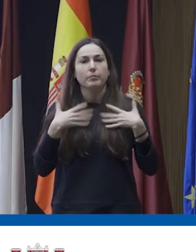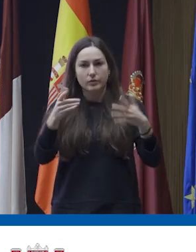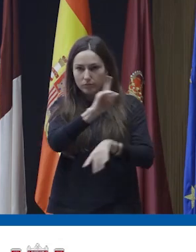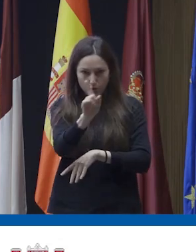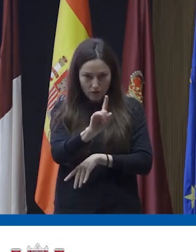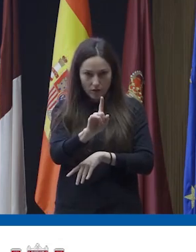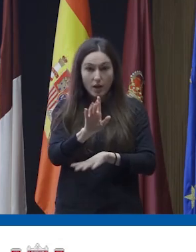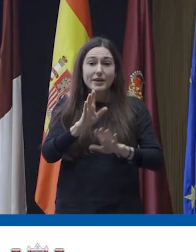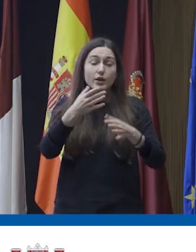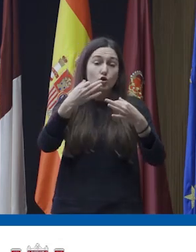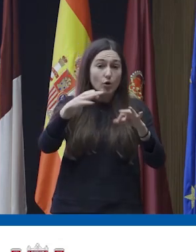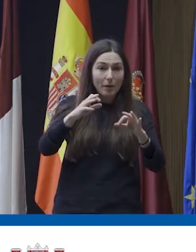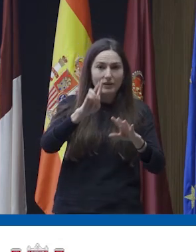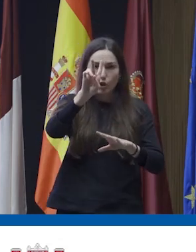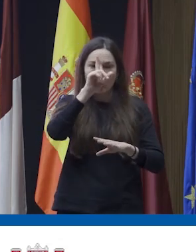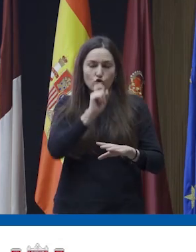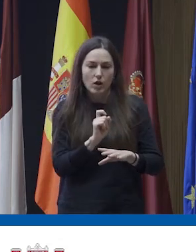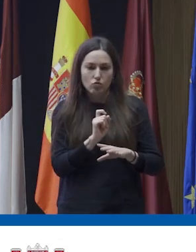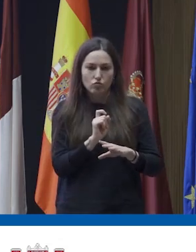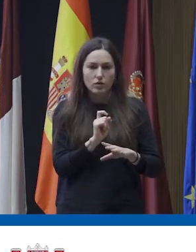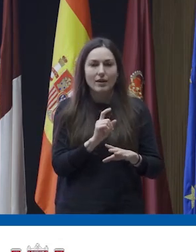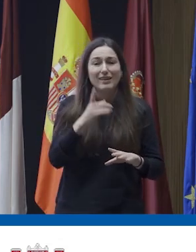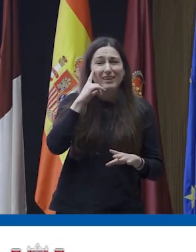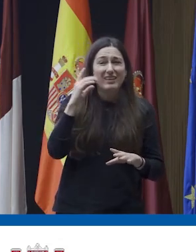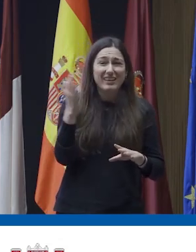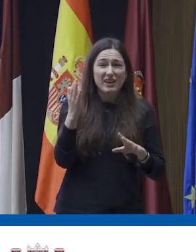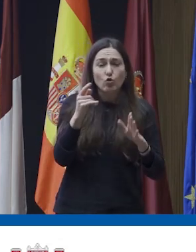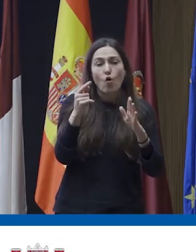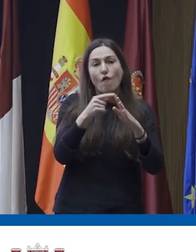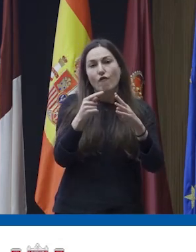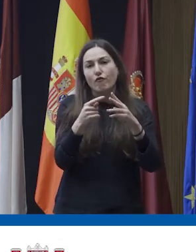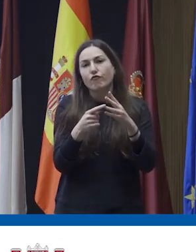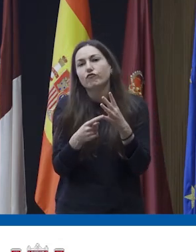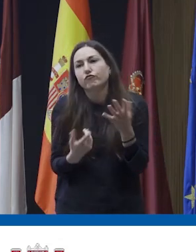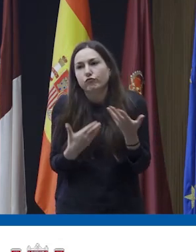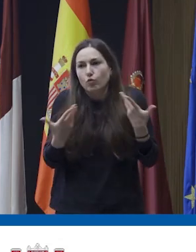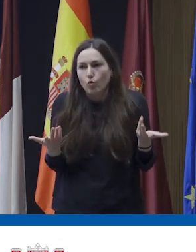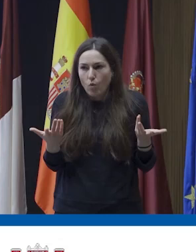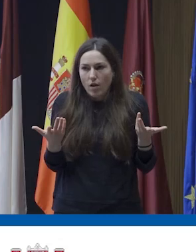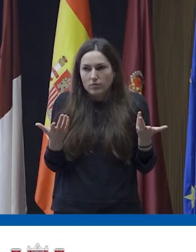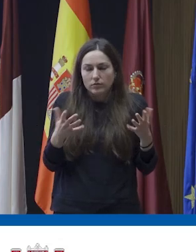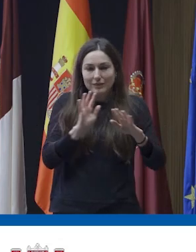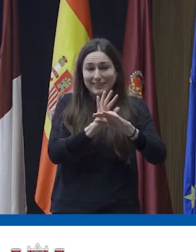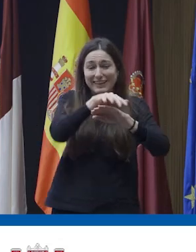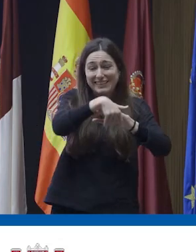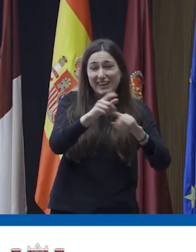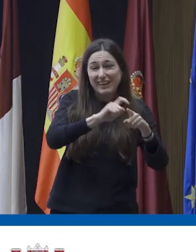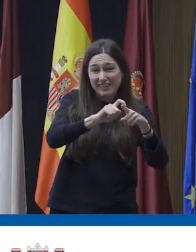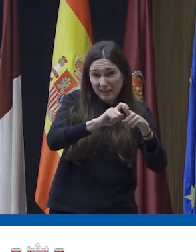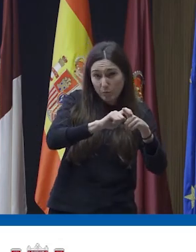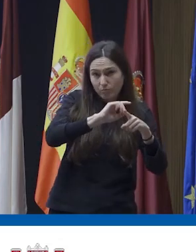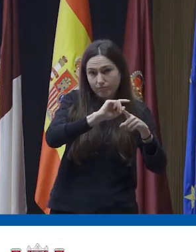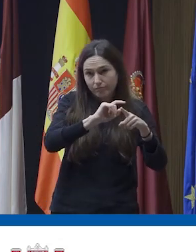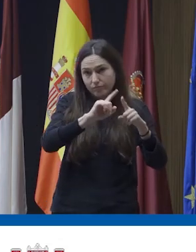los 2 años. Factores de riesgo, pues normalmente suelen ser o que haya el tipo de catarata también influye, que sea